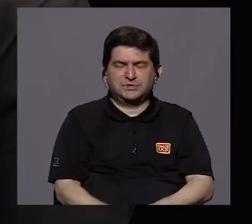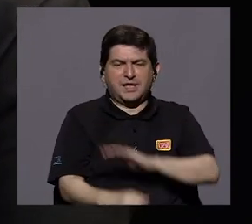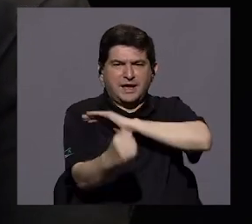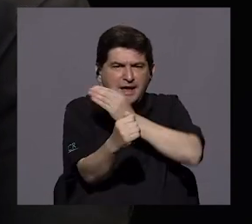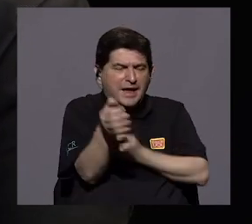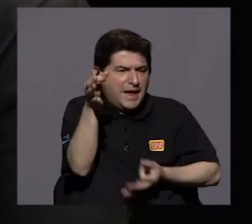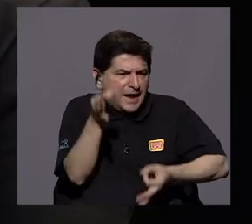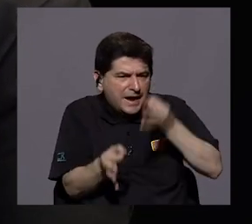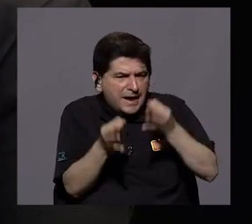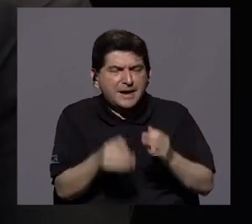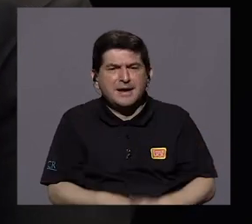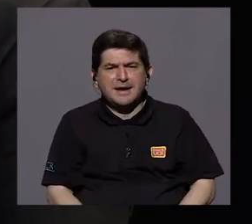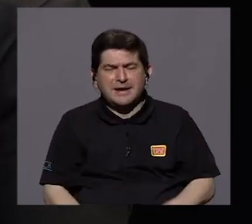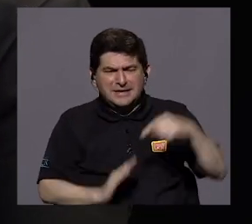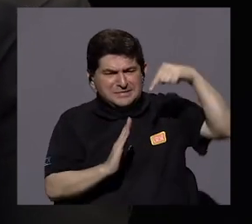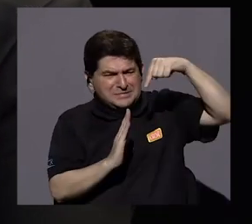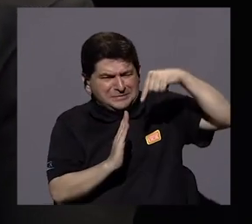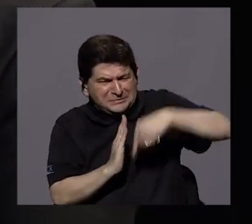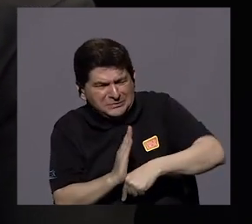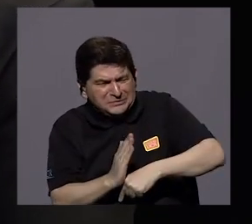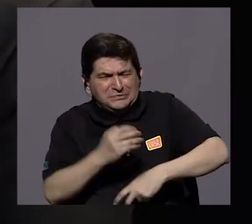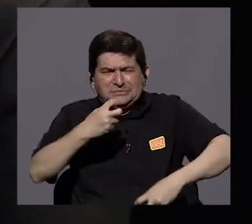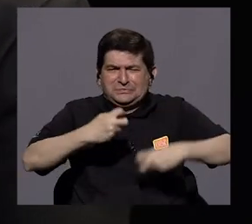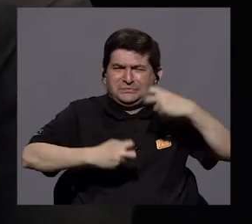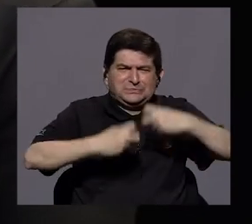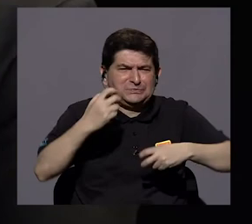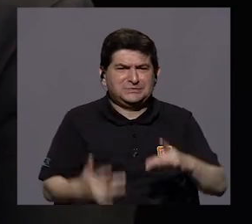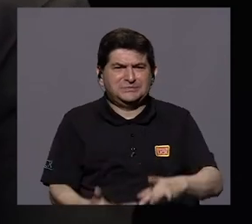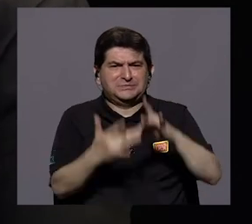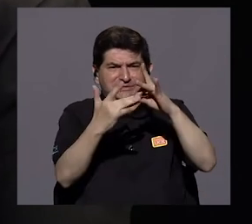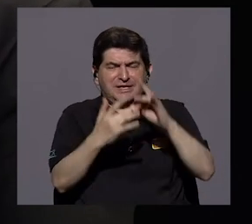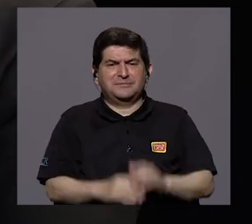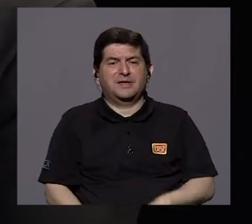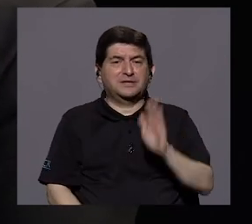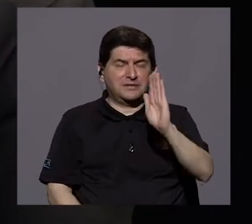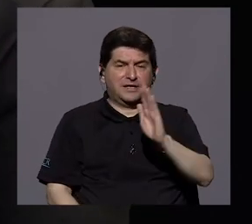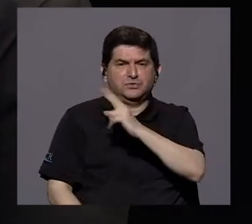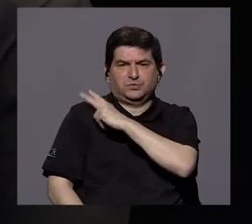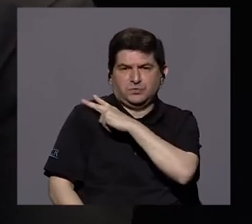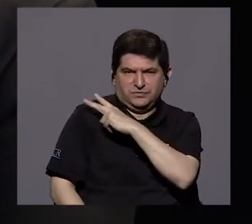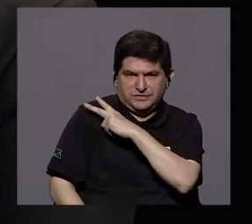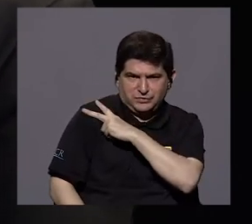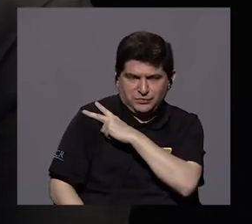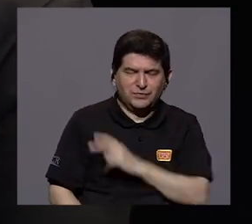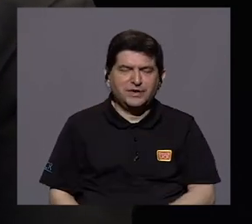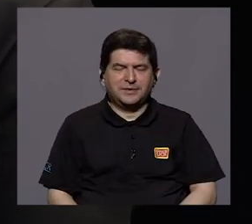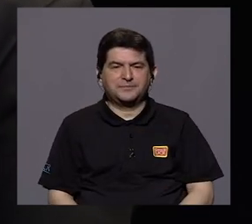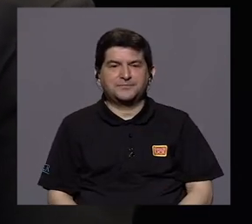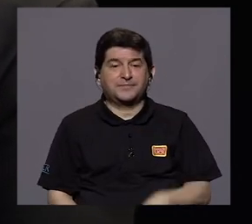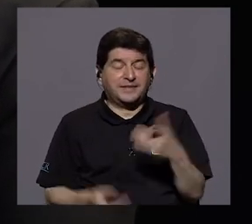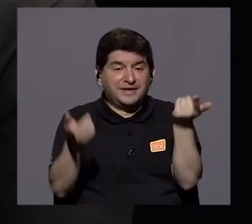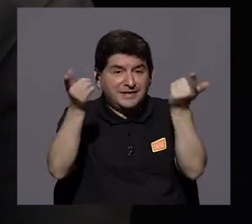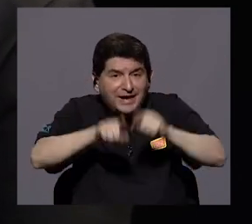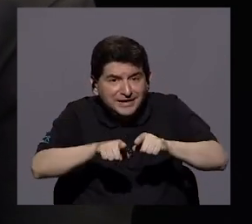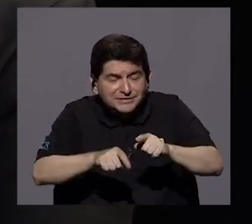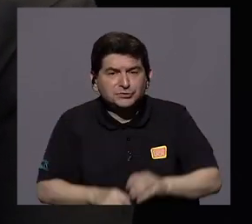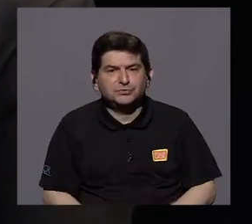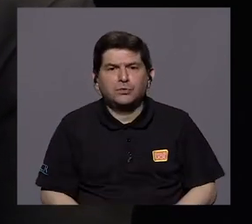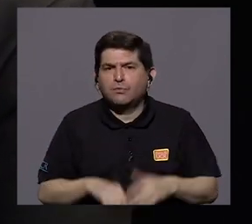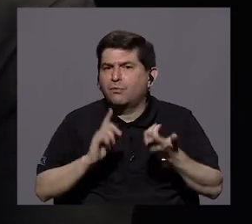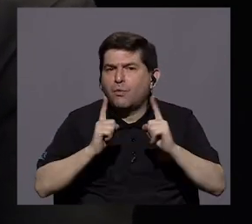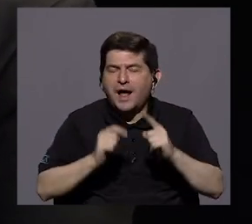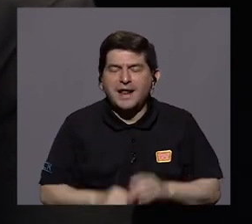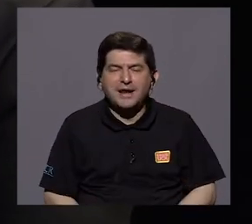el Poder Judicial ha pasado por una profunda crisis, fundamentalmente en su cúpula, la Corte Plena.